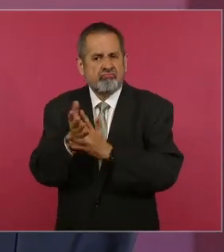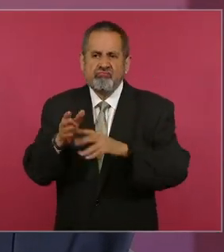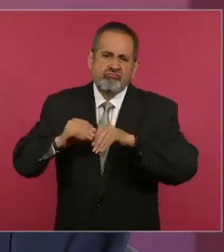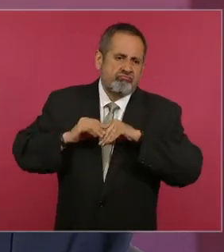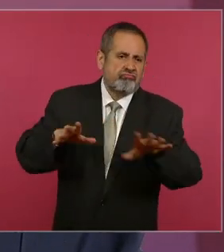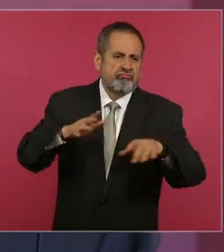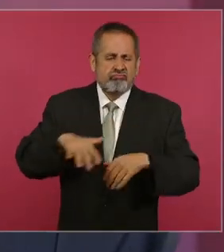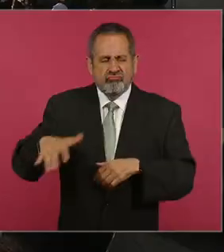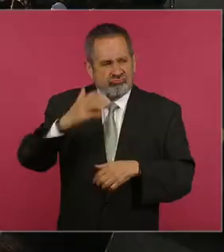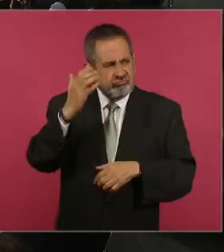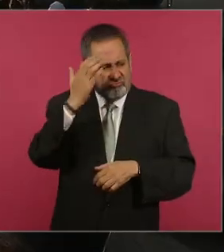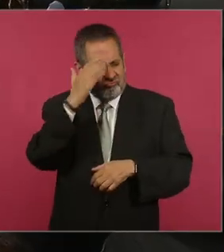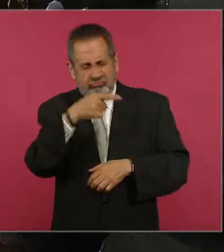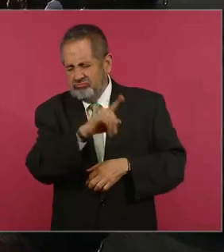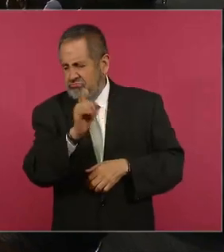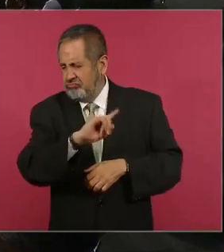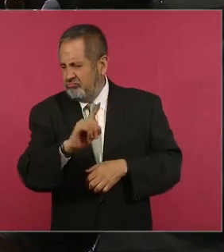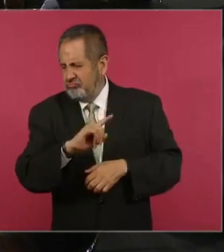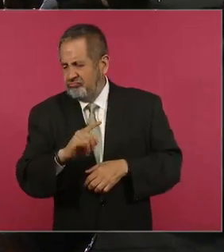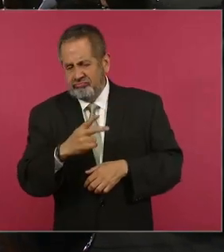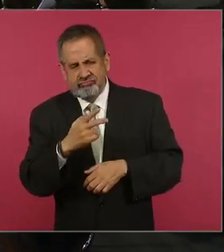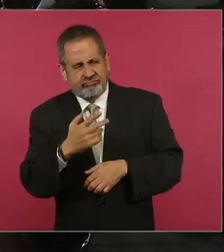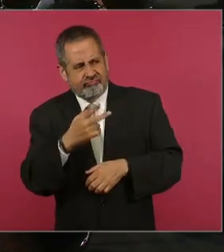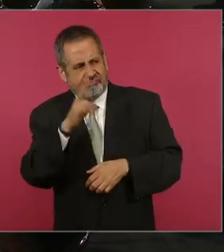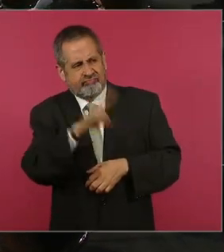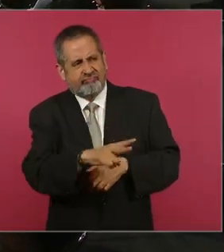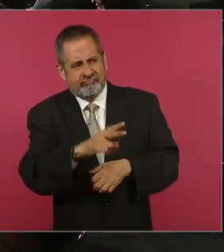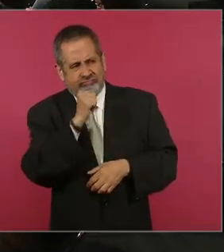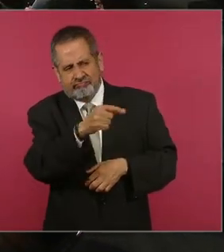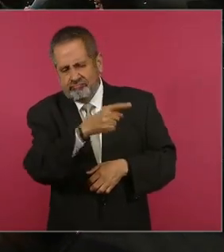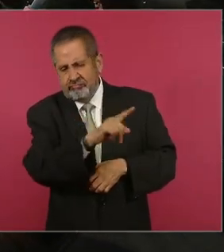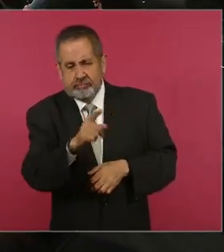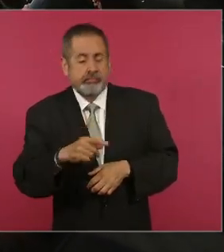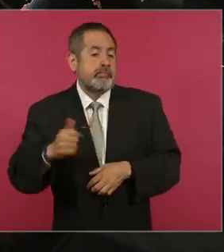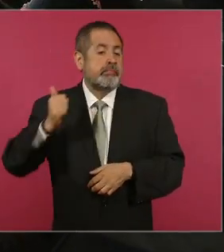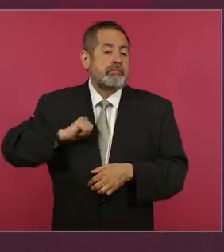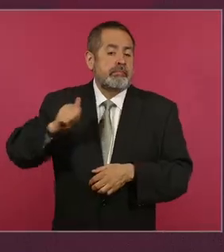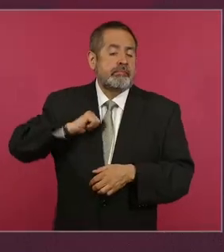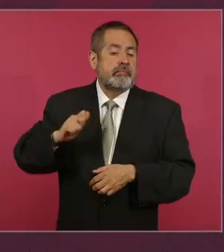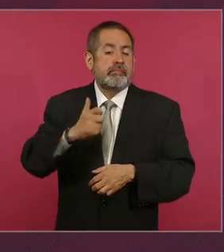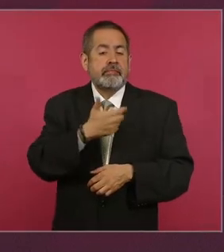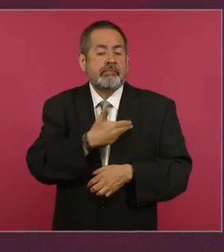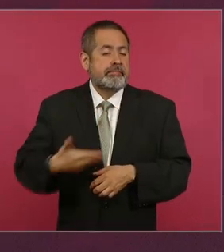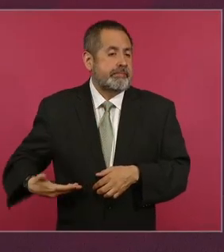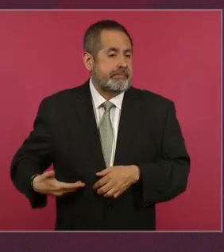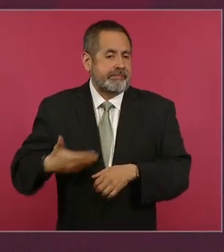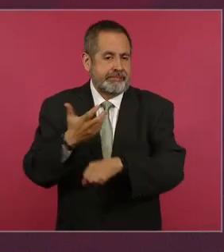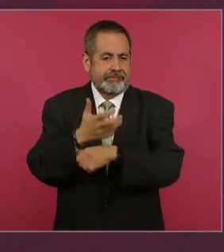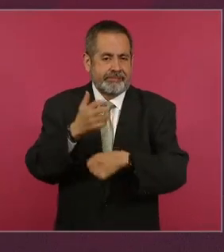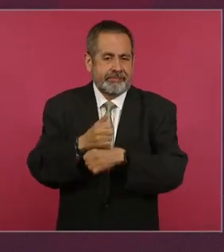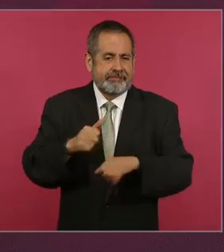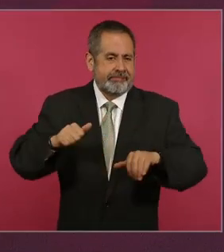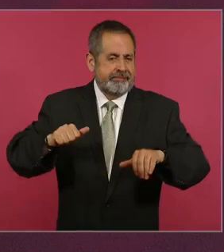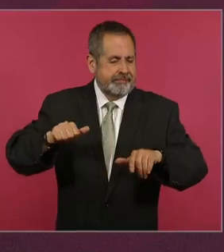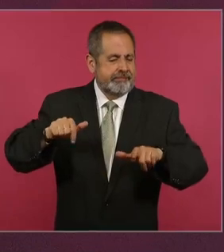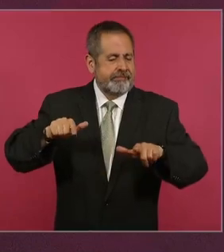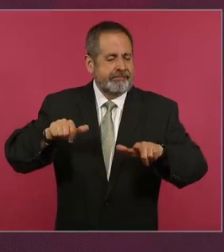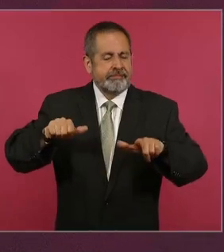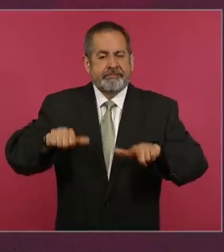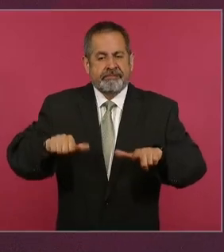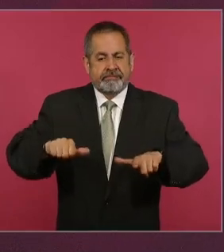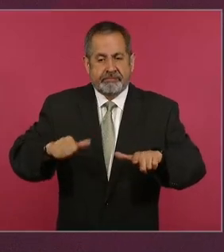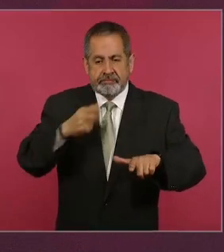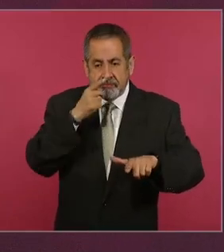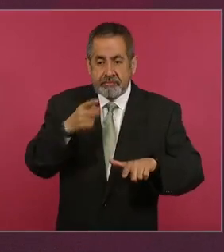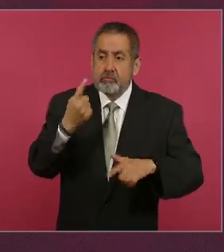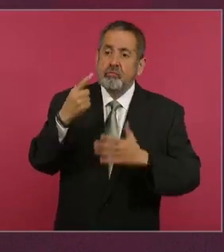Y como decía Lincoln, al pueblo lo puede engañar una vez, dos veces, pero no lo van a poder engañar toda la vida. Y ese es